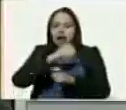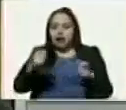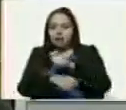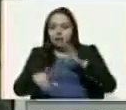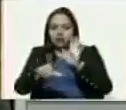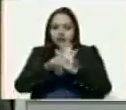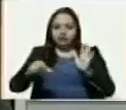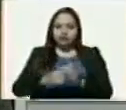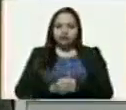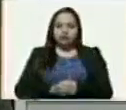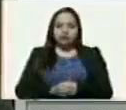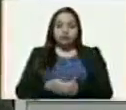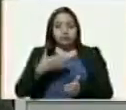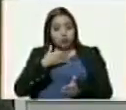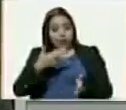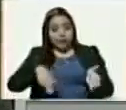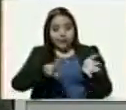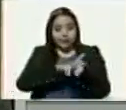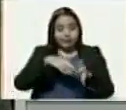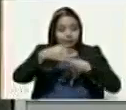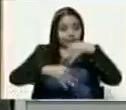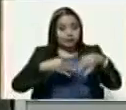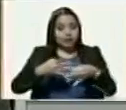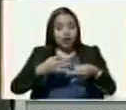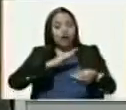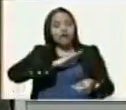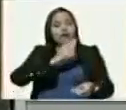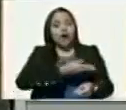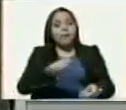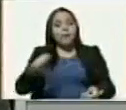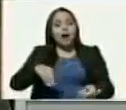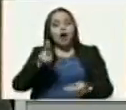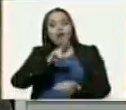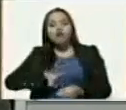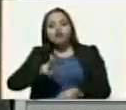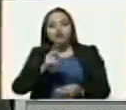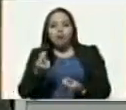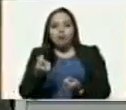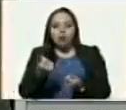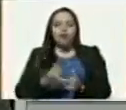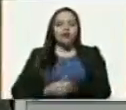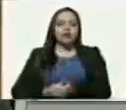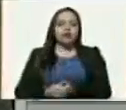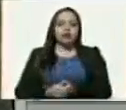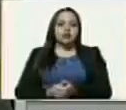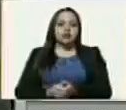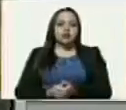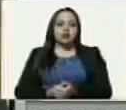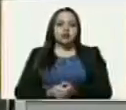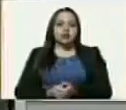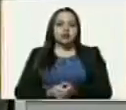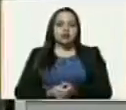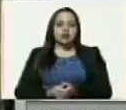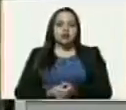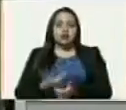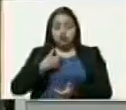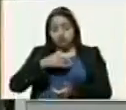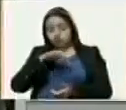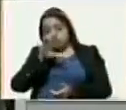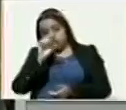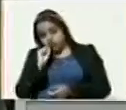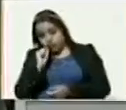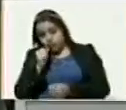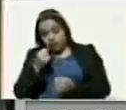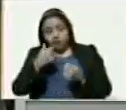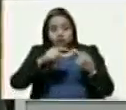Vuelvo a destacarlo, fortalecer el uso del bolívar. En segundo término, a mi entender, como lo he dicho en distintos